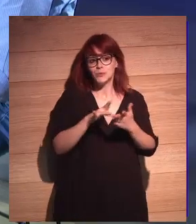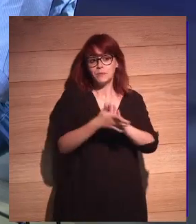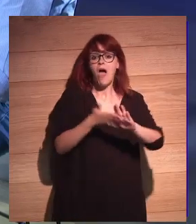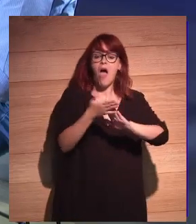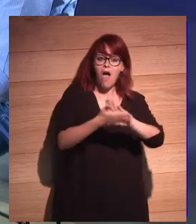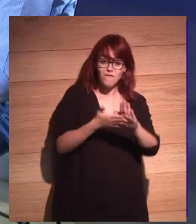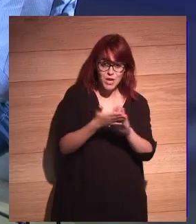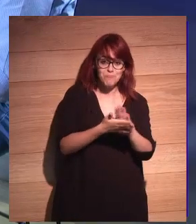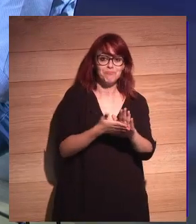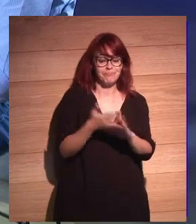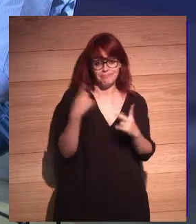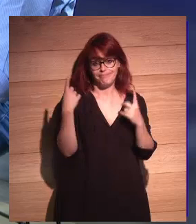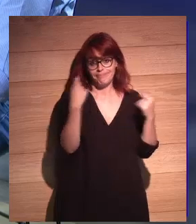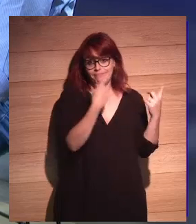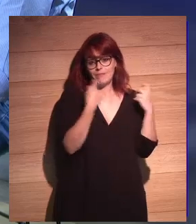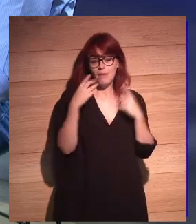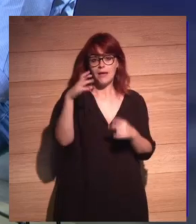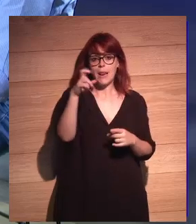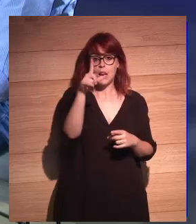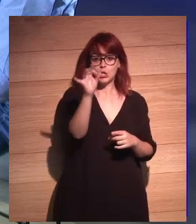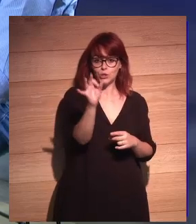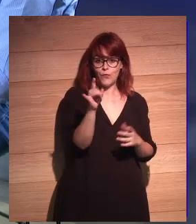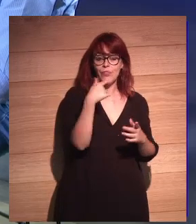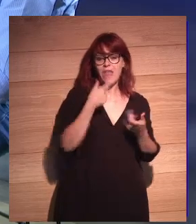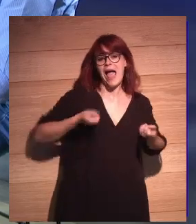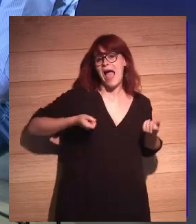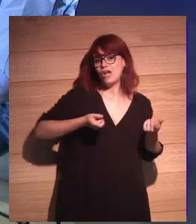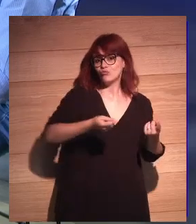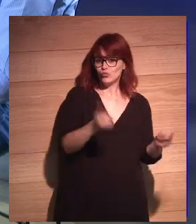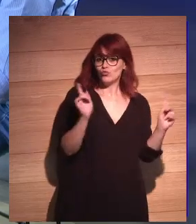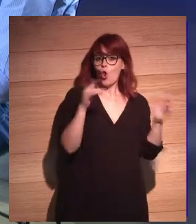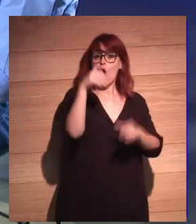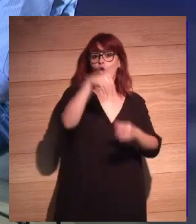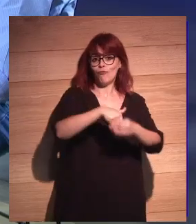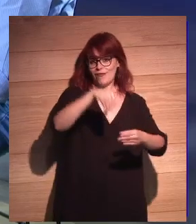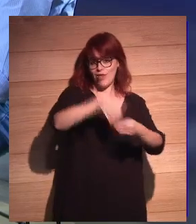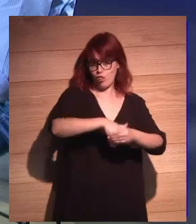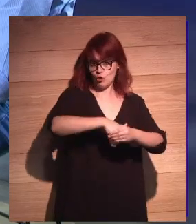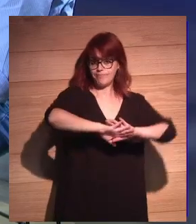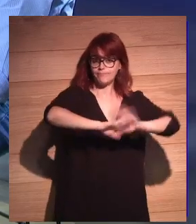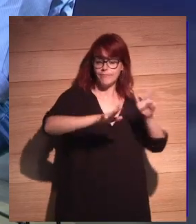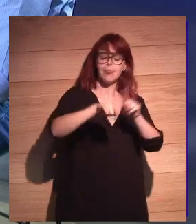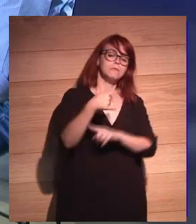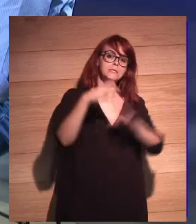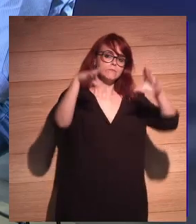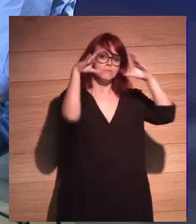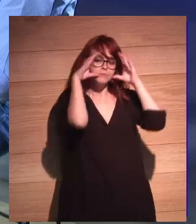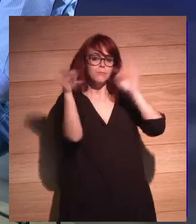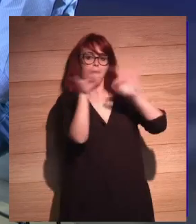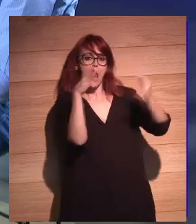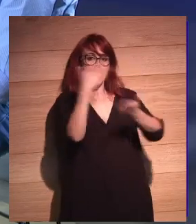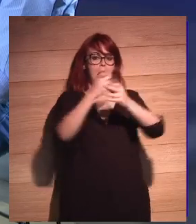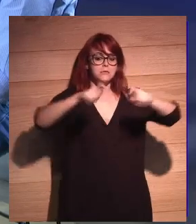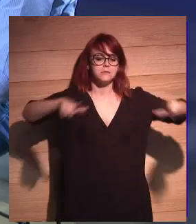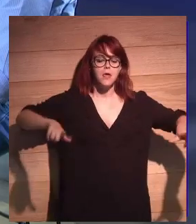¿no? Comentaba Carlos todo el gasto que hay que hacer solo para el contenido, luego, claro, dispositivos, hay que preparar la clase y